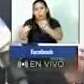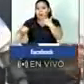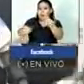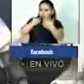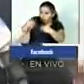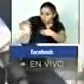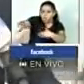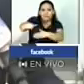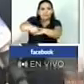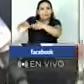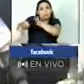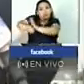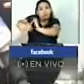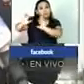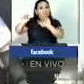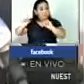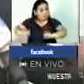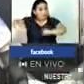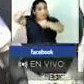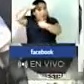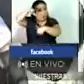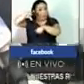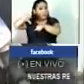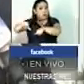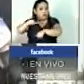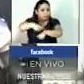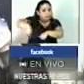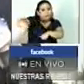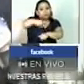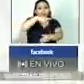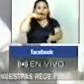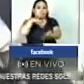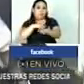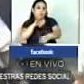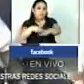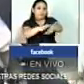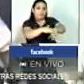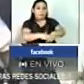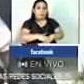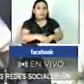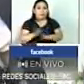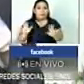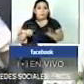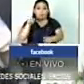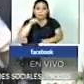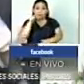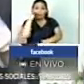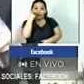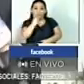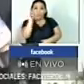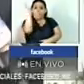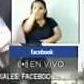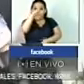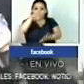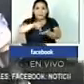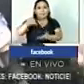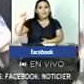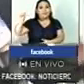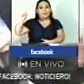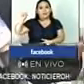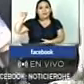y poder llegar a un acuerdo y poder definirle a la población lo más pronto posible. Y pues en Singapur nos dimos cuenta de que ellos tenían,